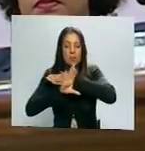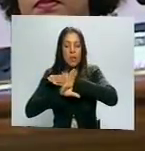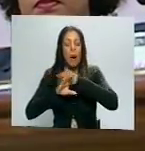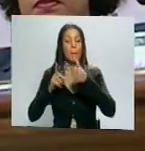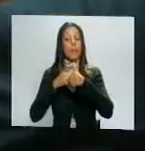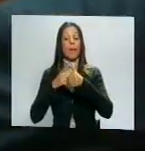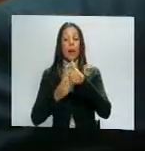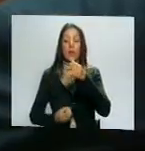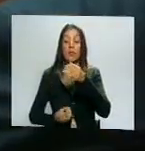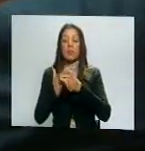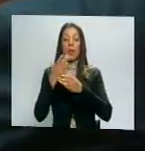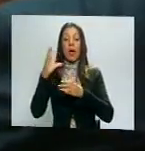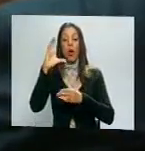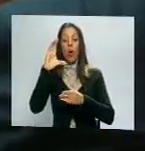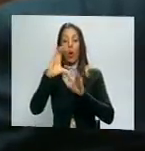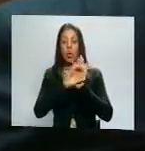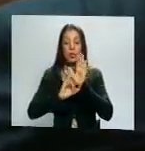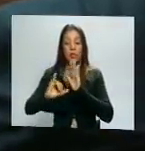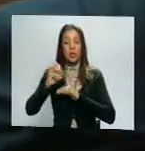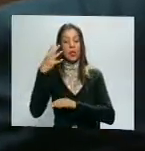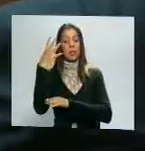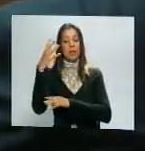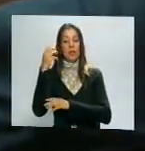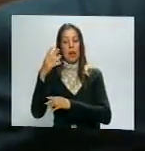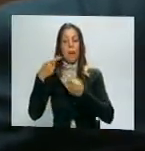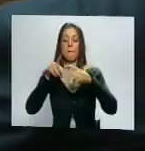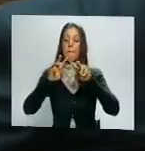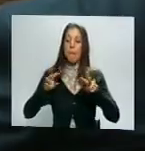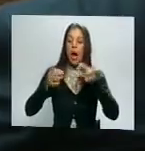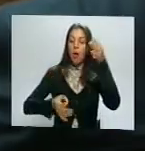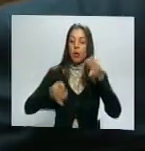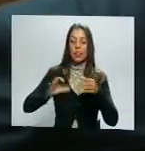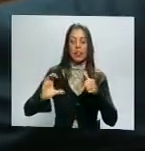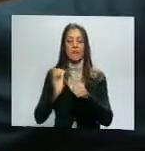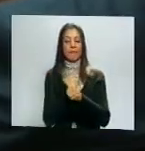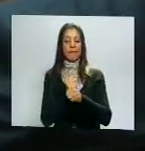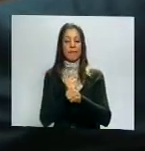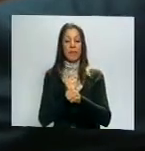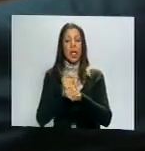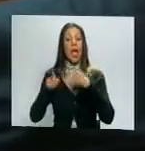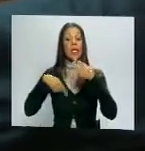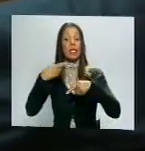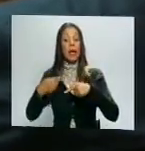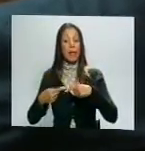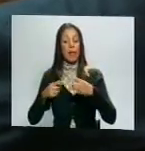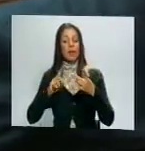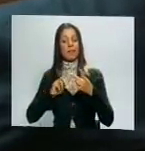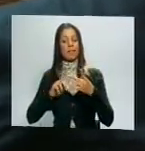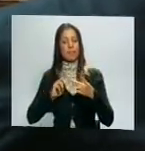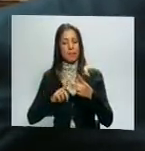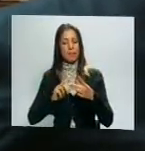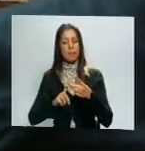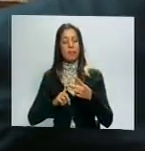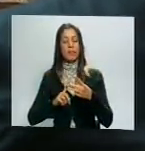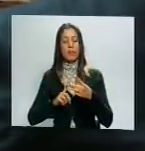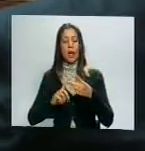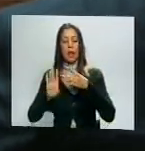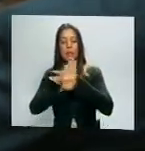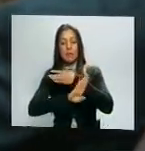paz y la justicia. Después vino para tratar de apoyar al pueblo en esa guerra inclemente